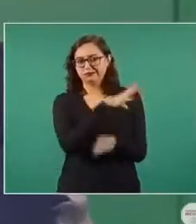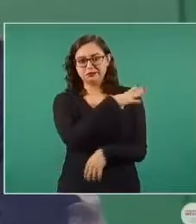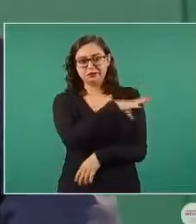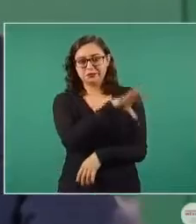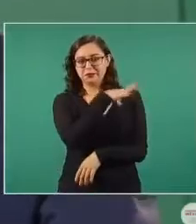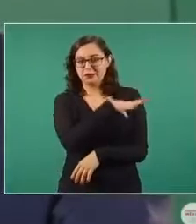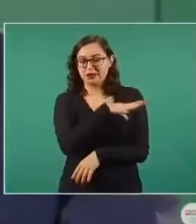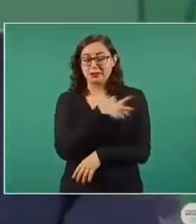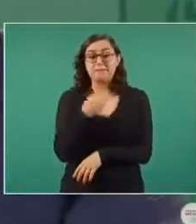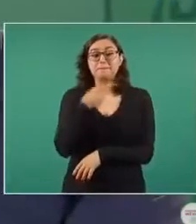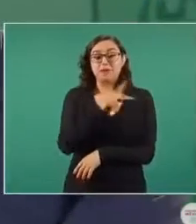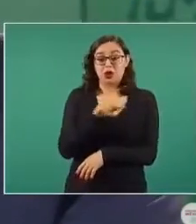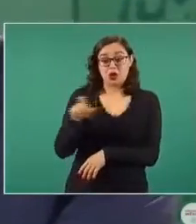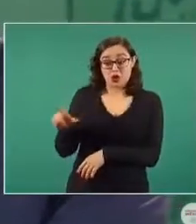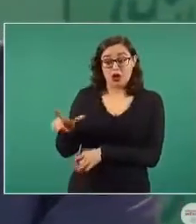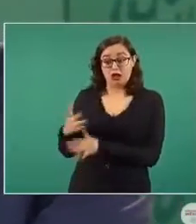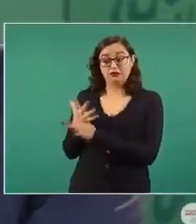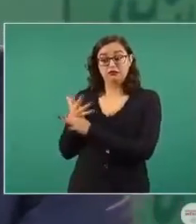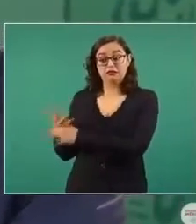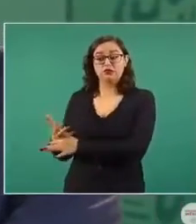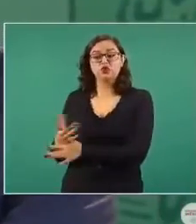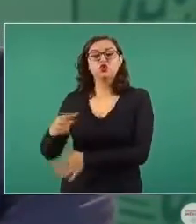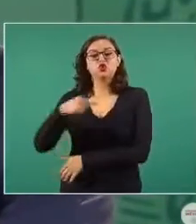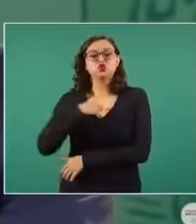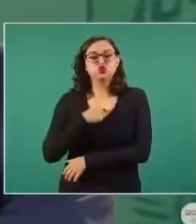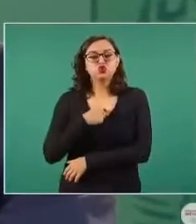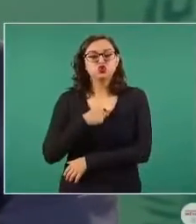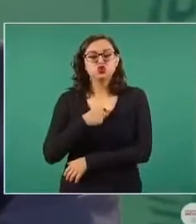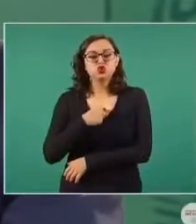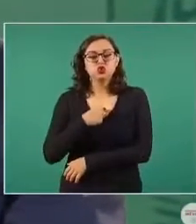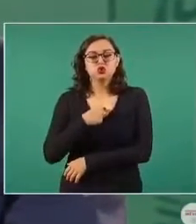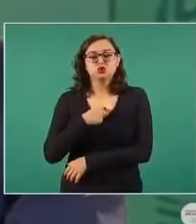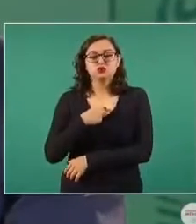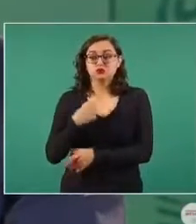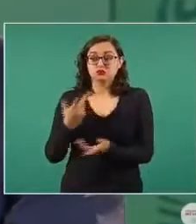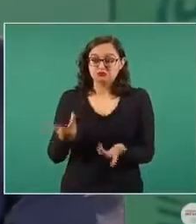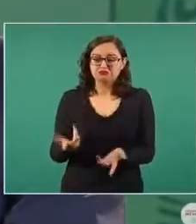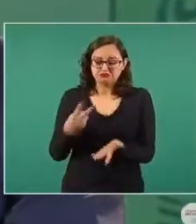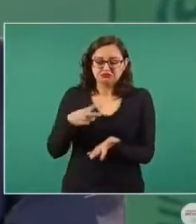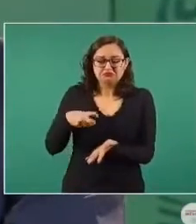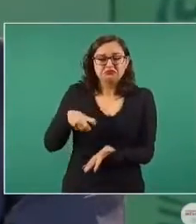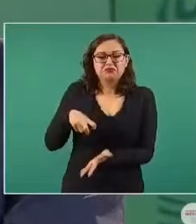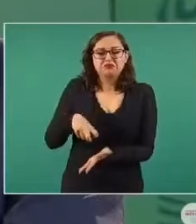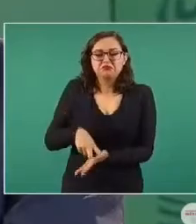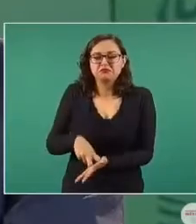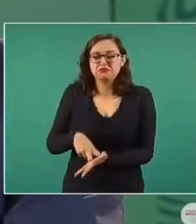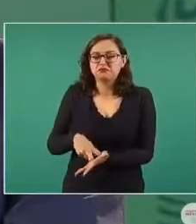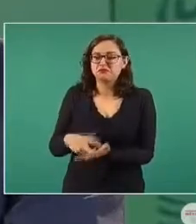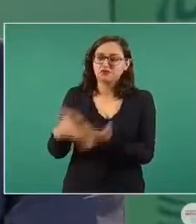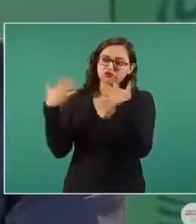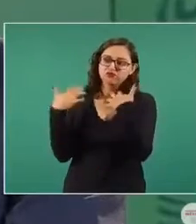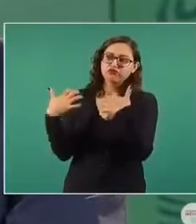entonces decía, yo me arrodillo donde se arrodilla el pueblo.